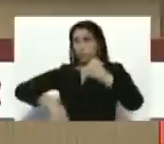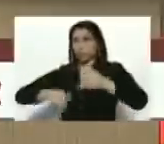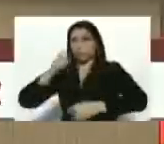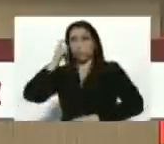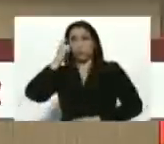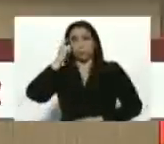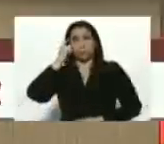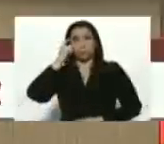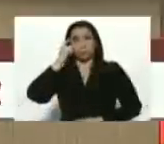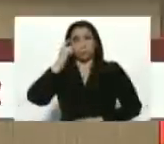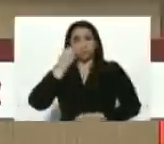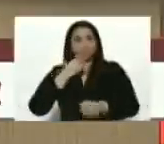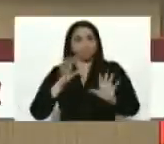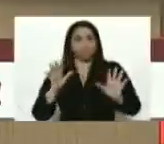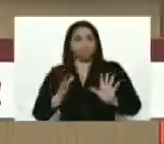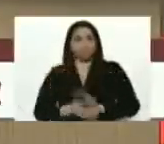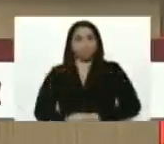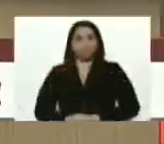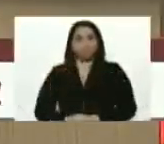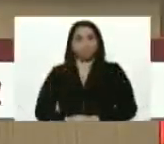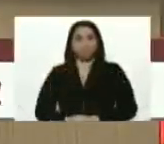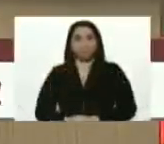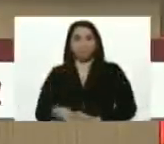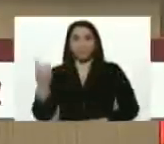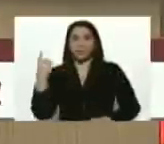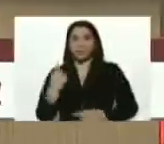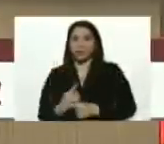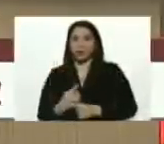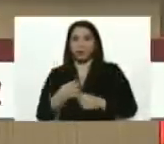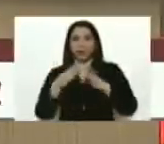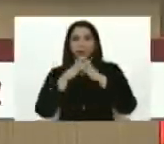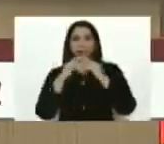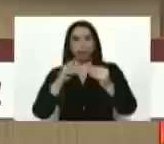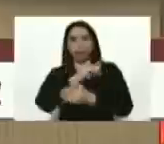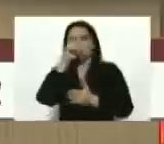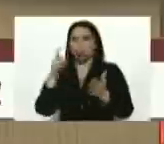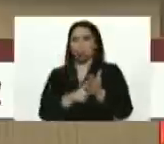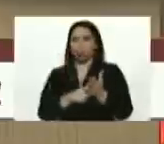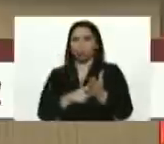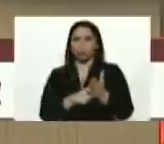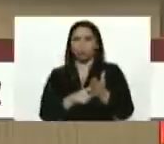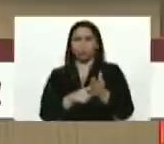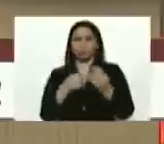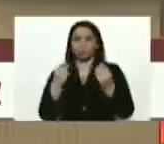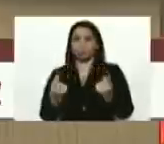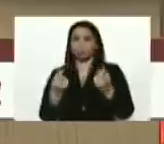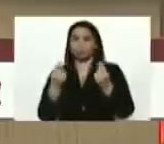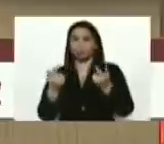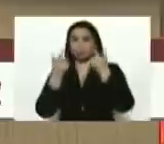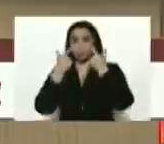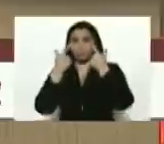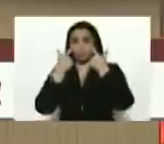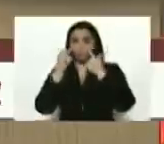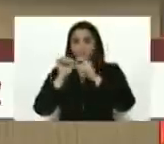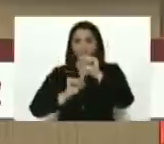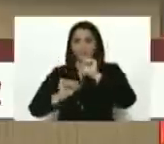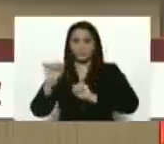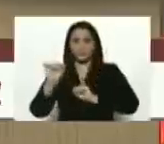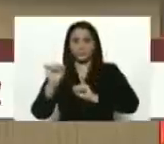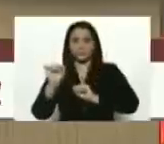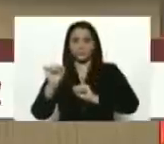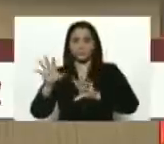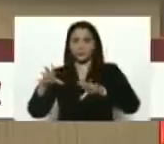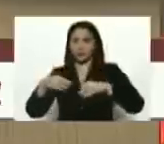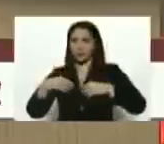días. Así que debemos estar todos absolutamente alertas, prevenidos,